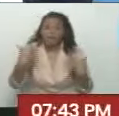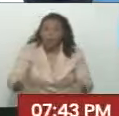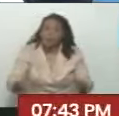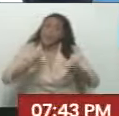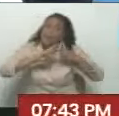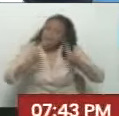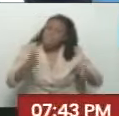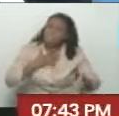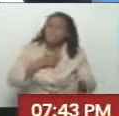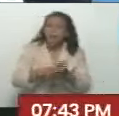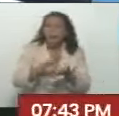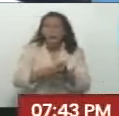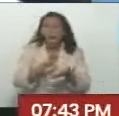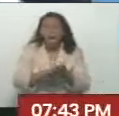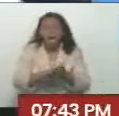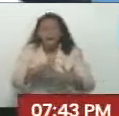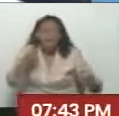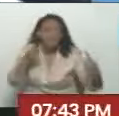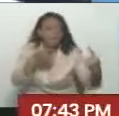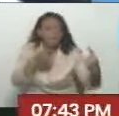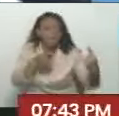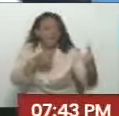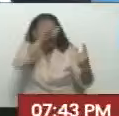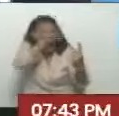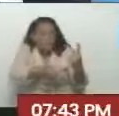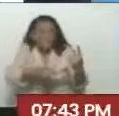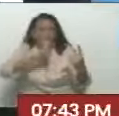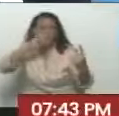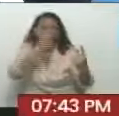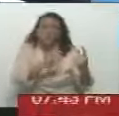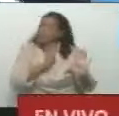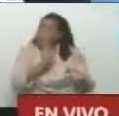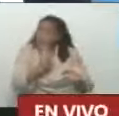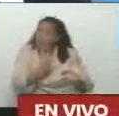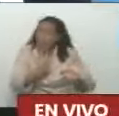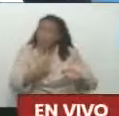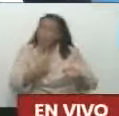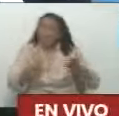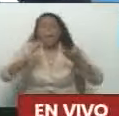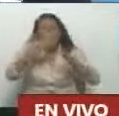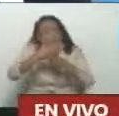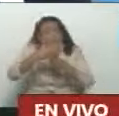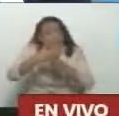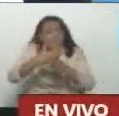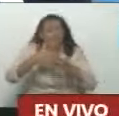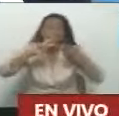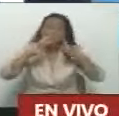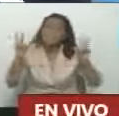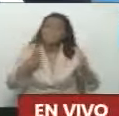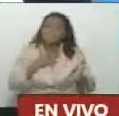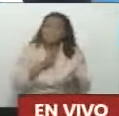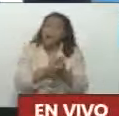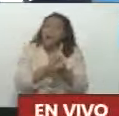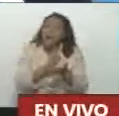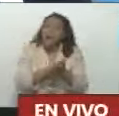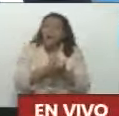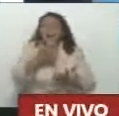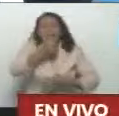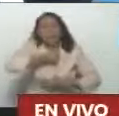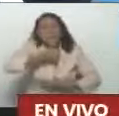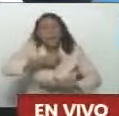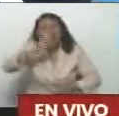paz. Y frente al odio, cultivar el amor, la convivencia, la solidaridad, la tolerancia,